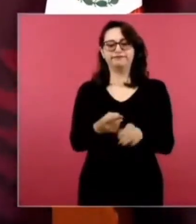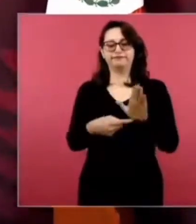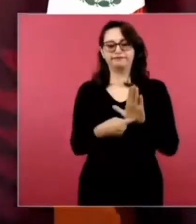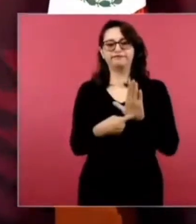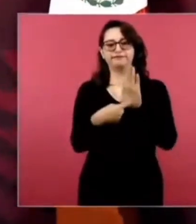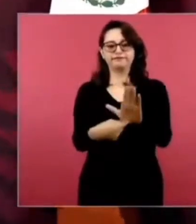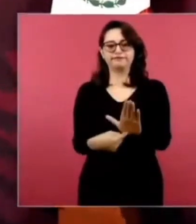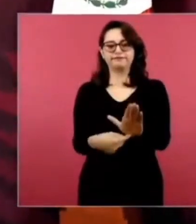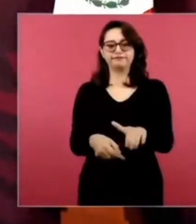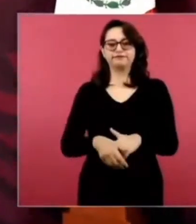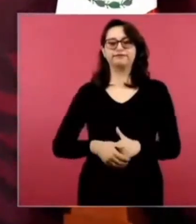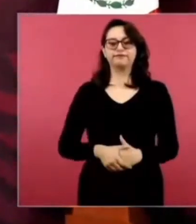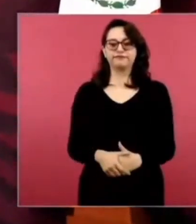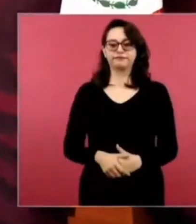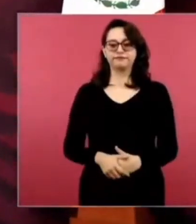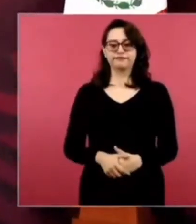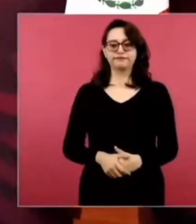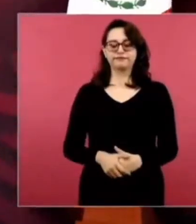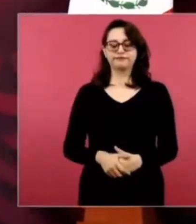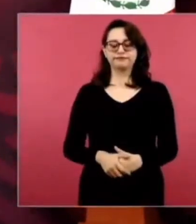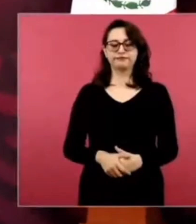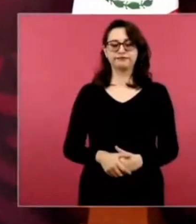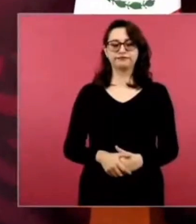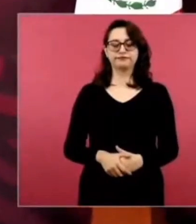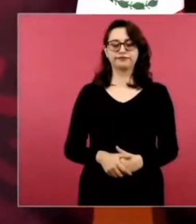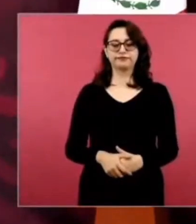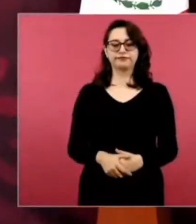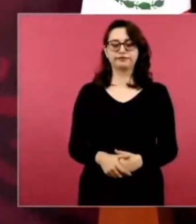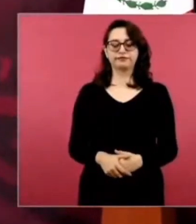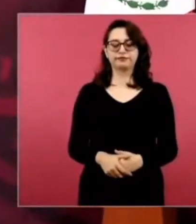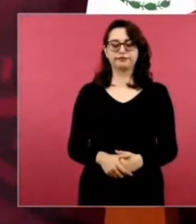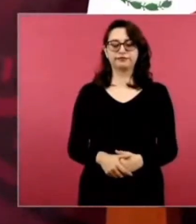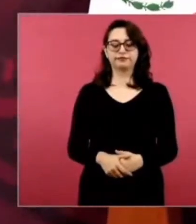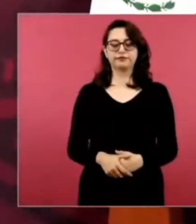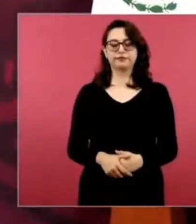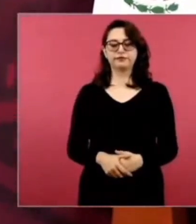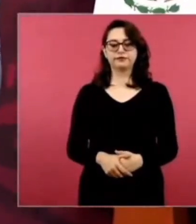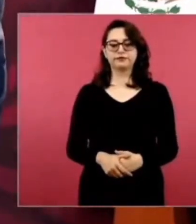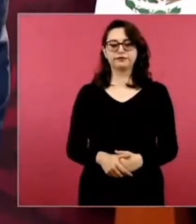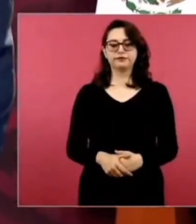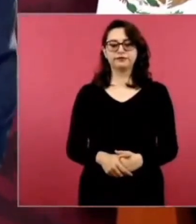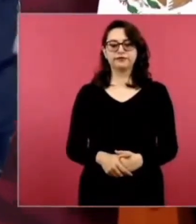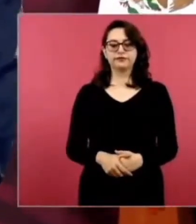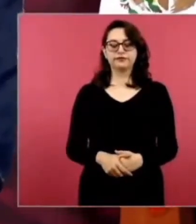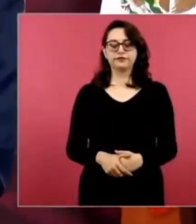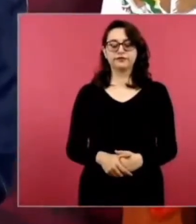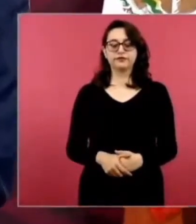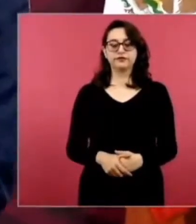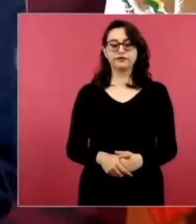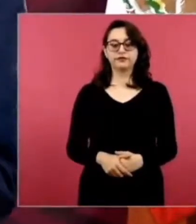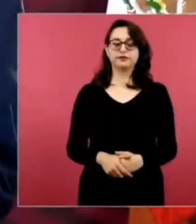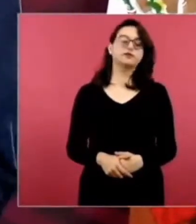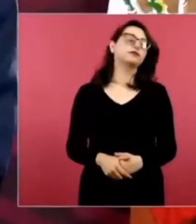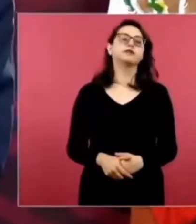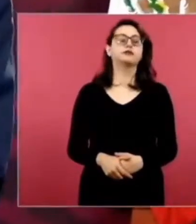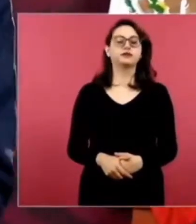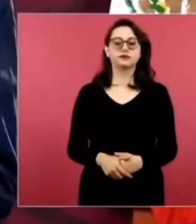va a dar a conocer todo lo que ha sucedido en